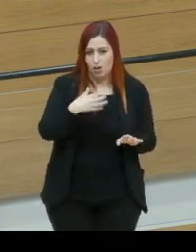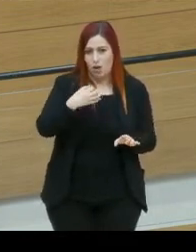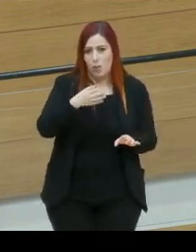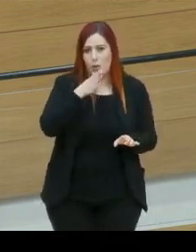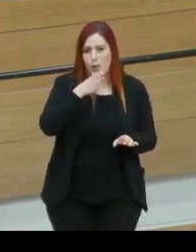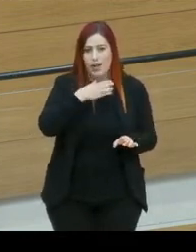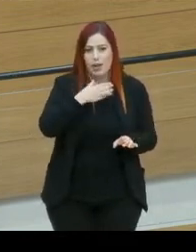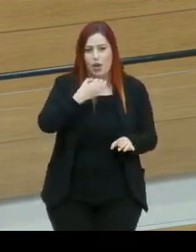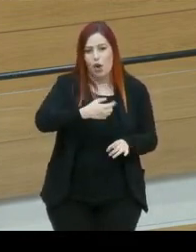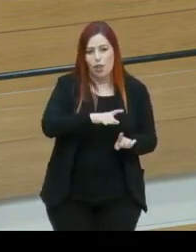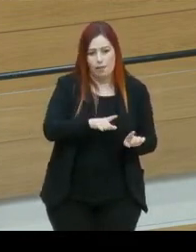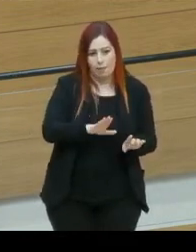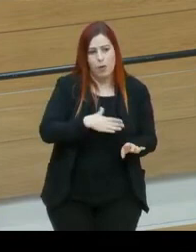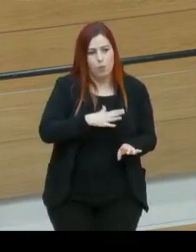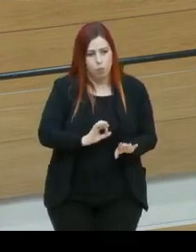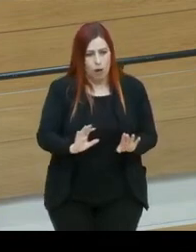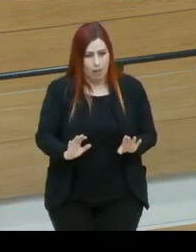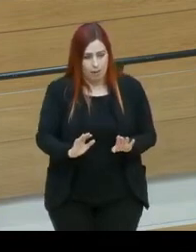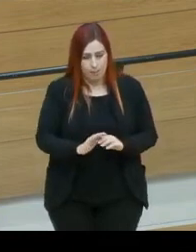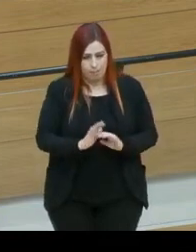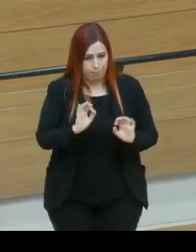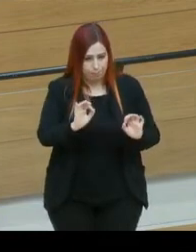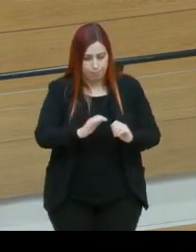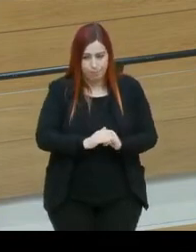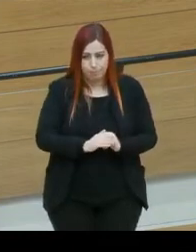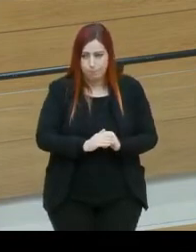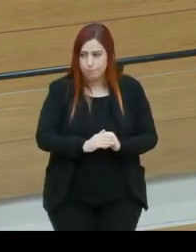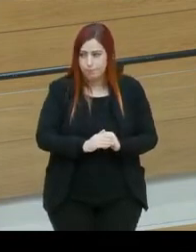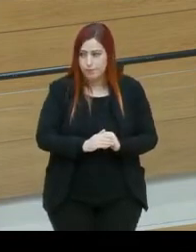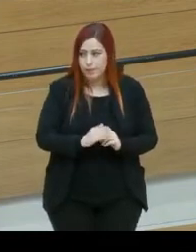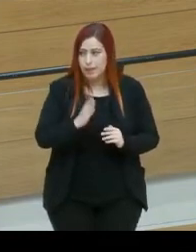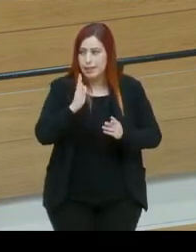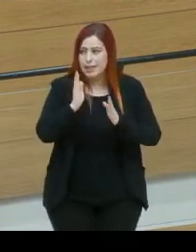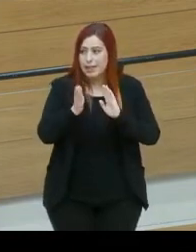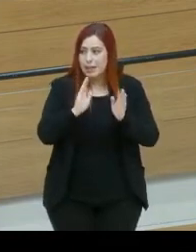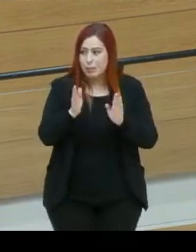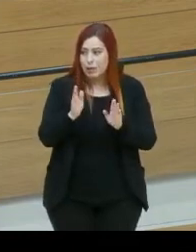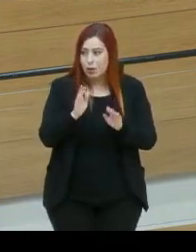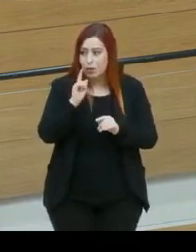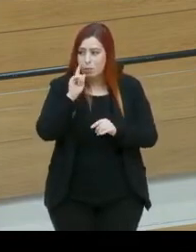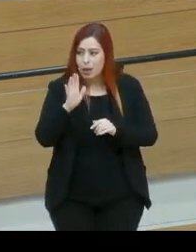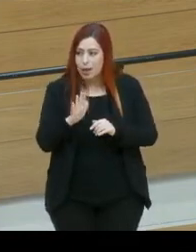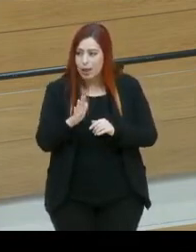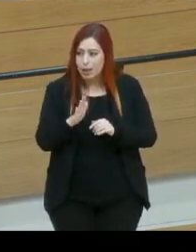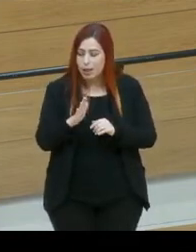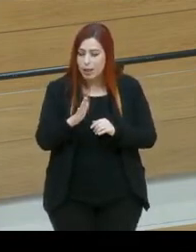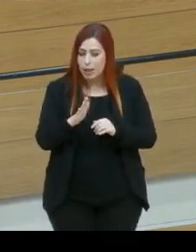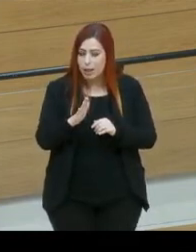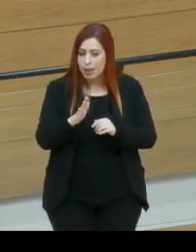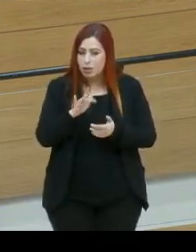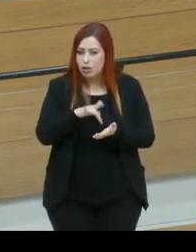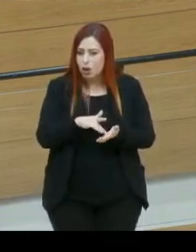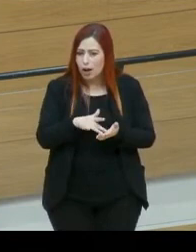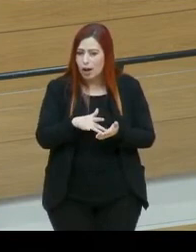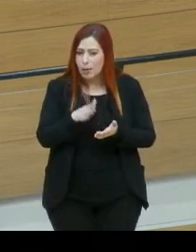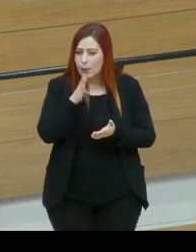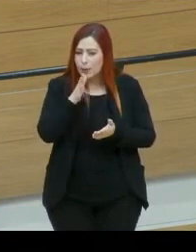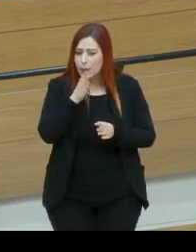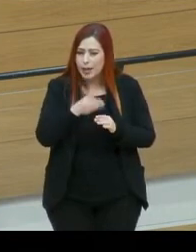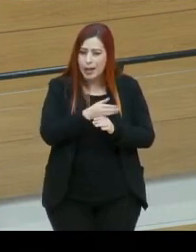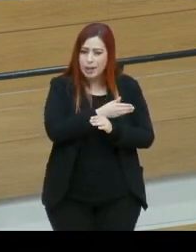puede, que esa es la cuestión. Pero muchas veces este tratamiento está previsto para que se haga antes o posterior al